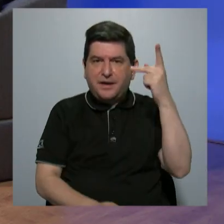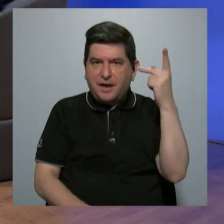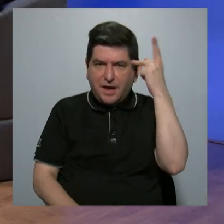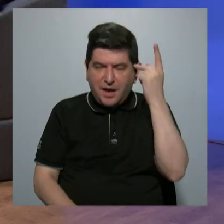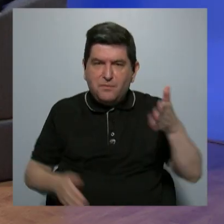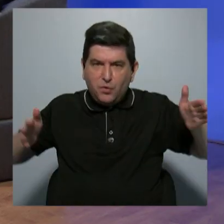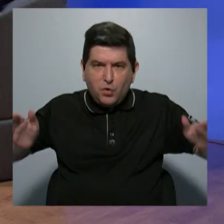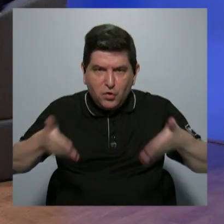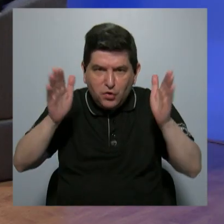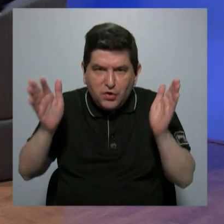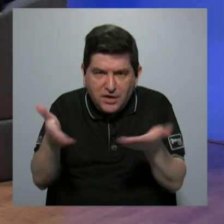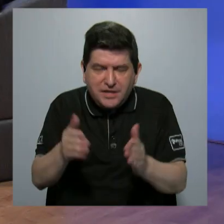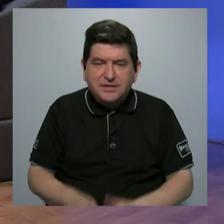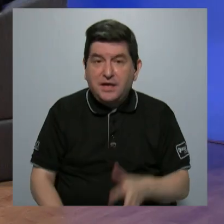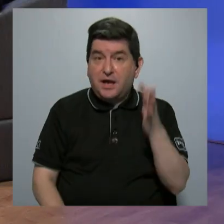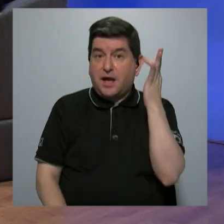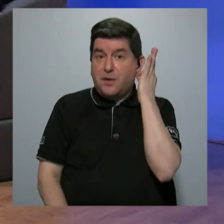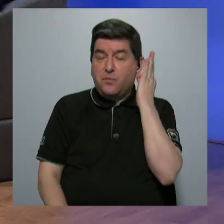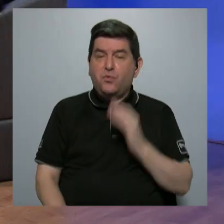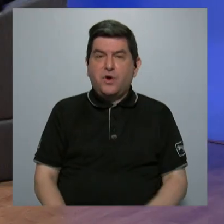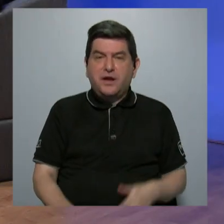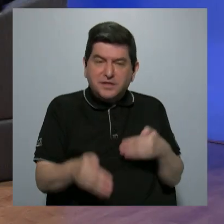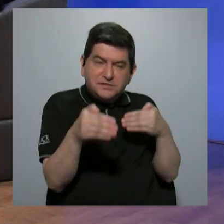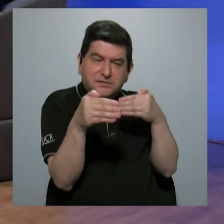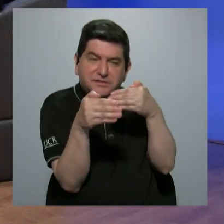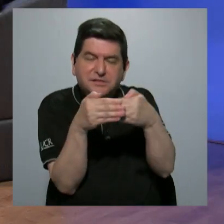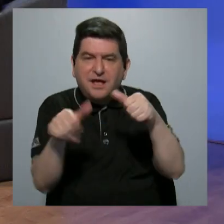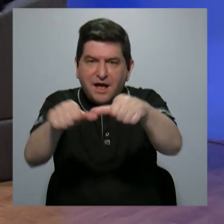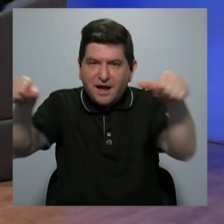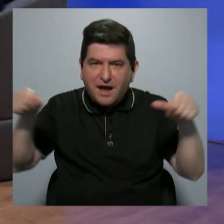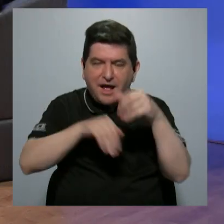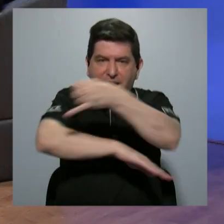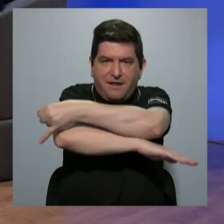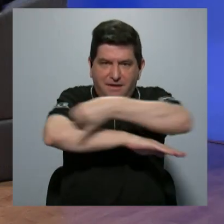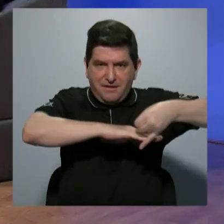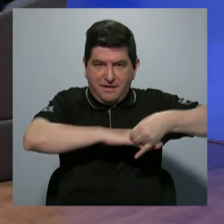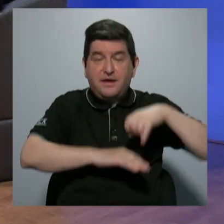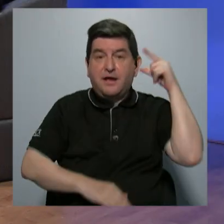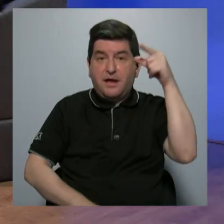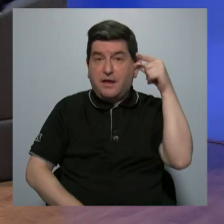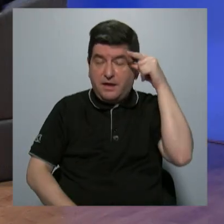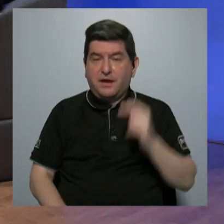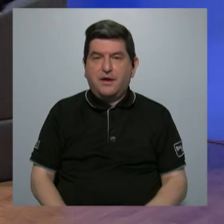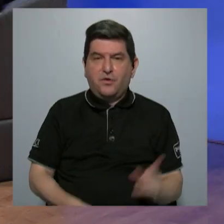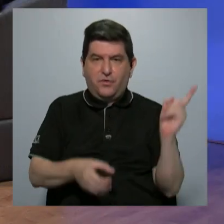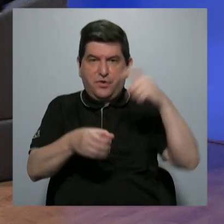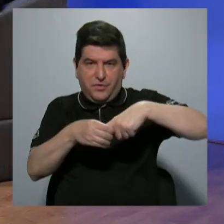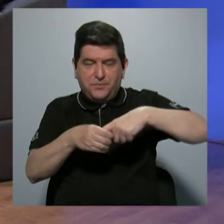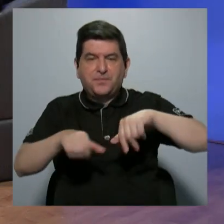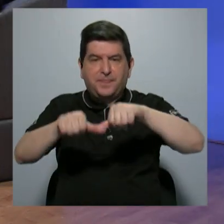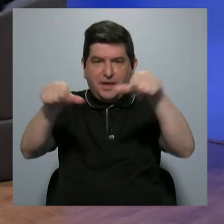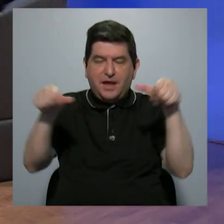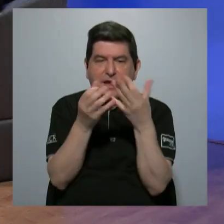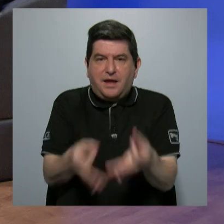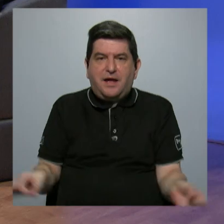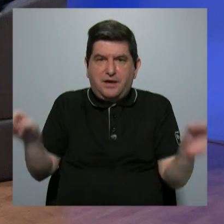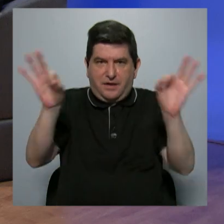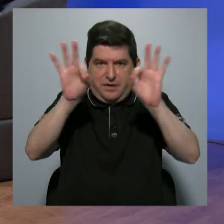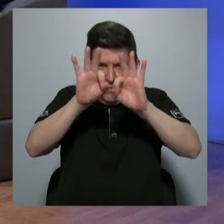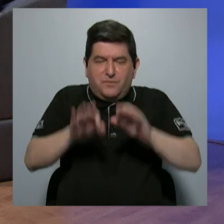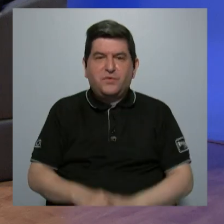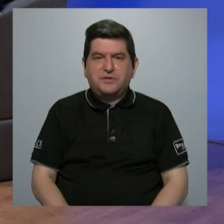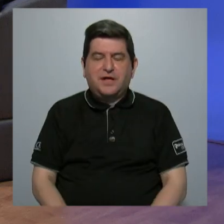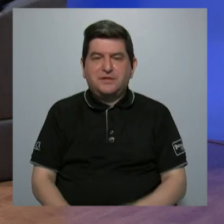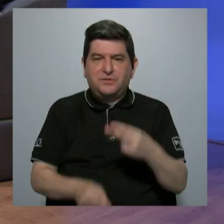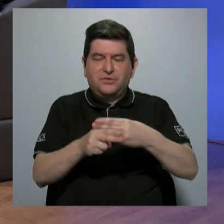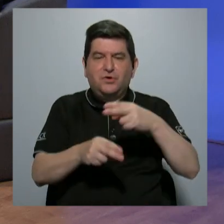de estímulo para que más mujeres se acerquen al área de ingeniería, que por supuesto está inscrita en este campo grande, amplio, al